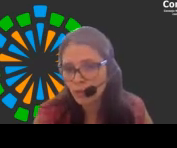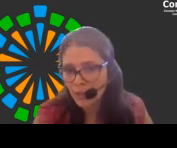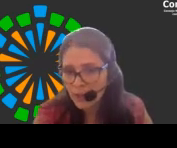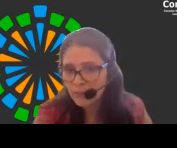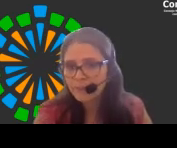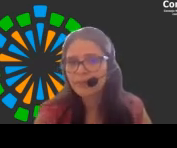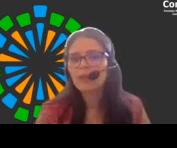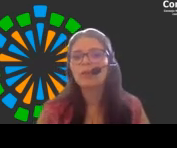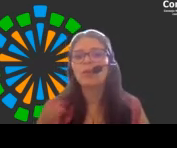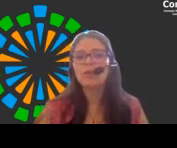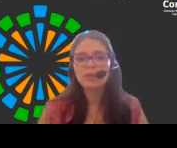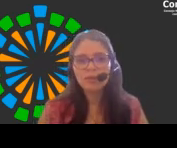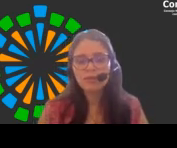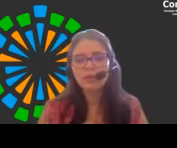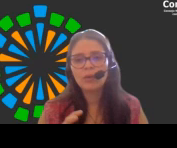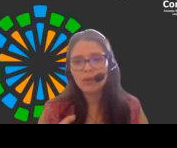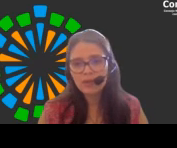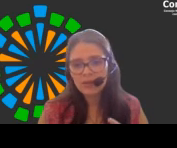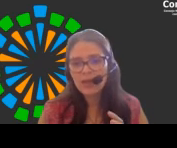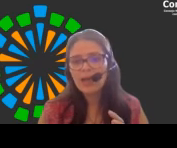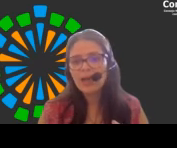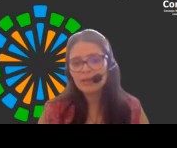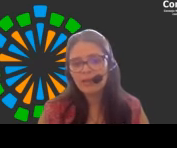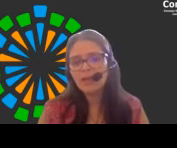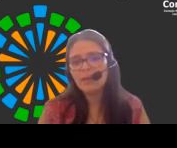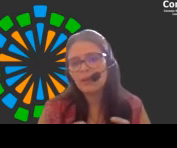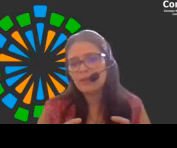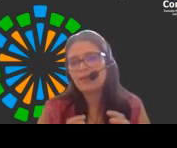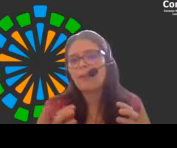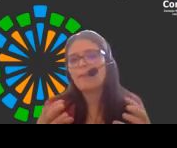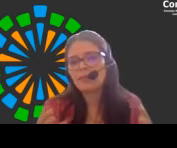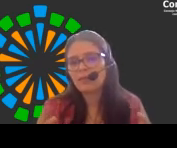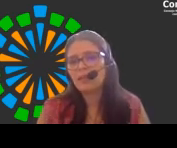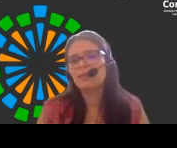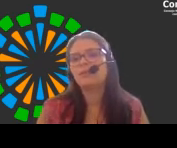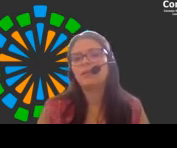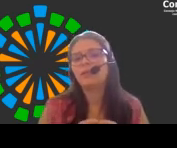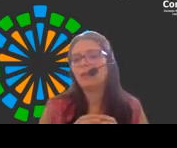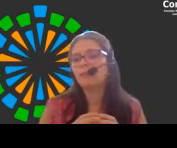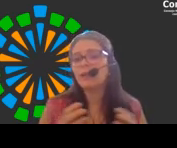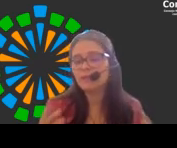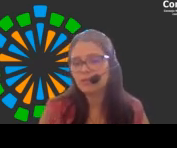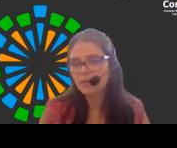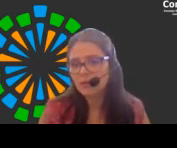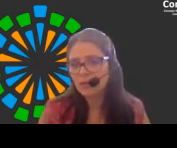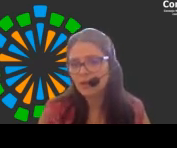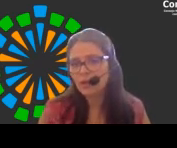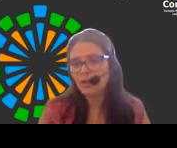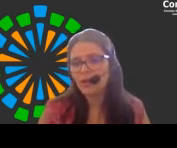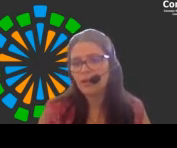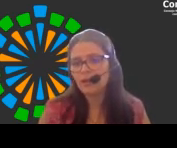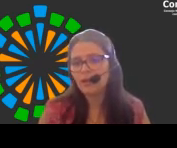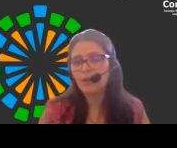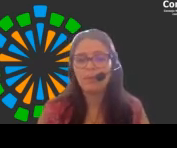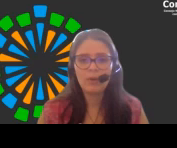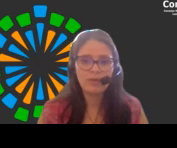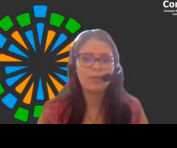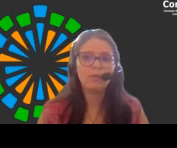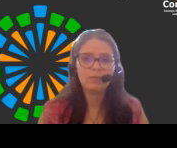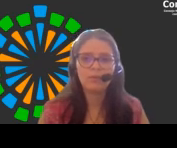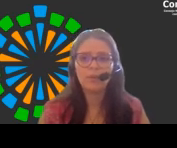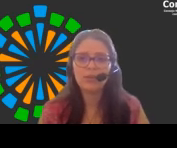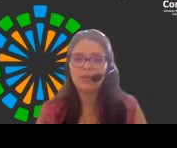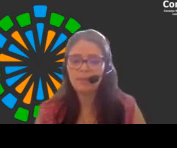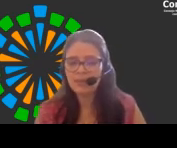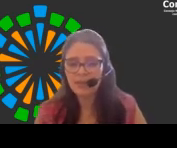muchísimo estudiar todos esos factores hacen que la que sea más y que se siente más la